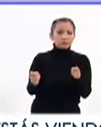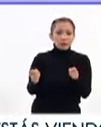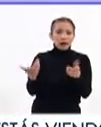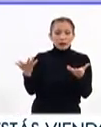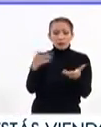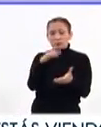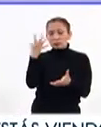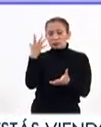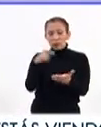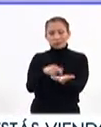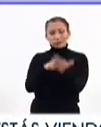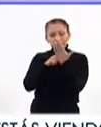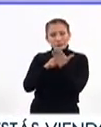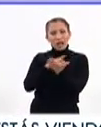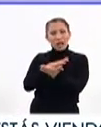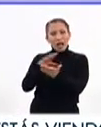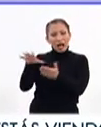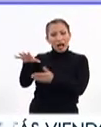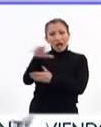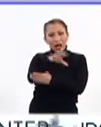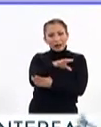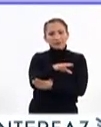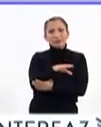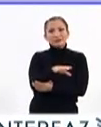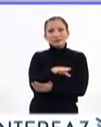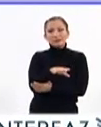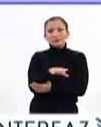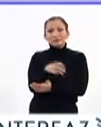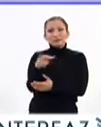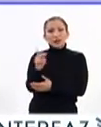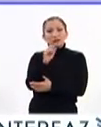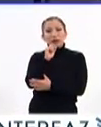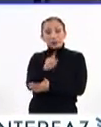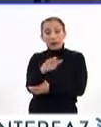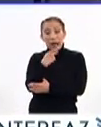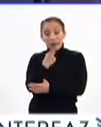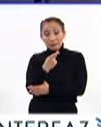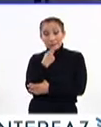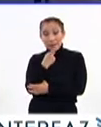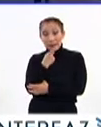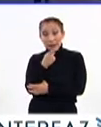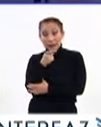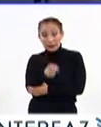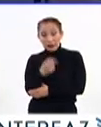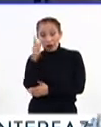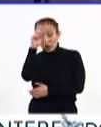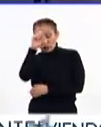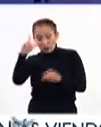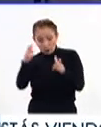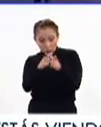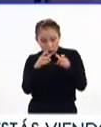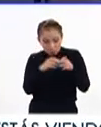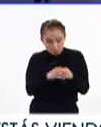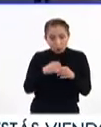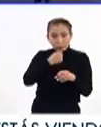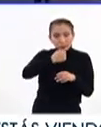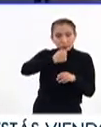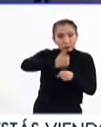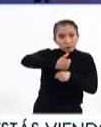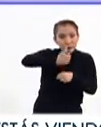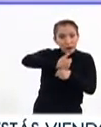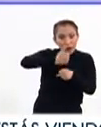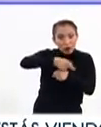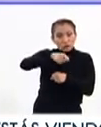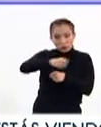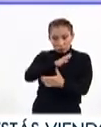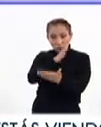los espectáculos que se convocan y se presentan, pero el hablar de este tipo de consejos totonacas, cómo ellos son los que también